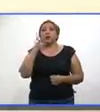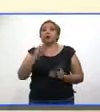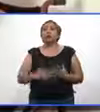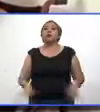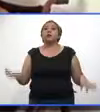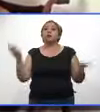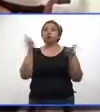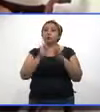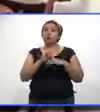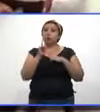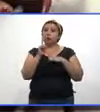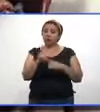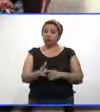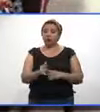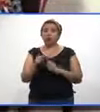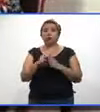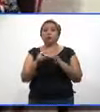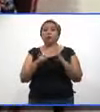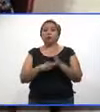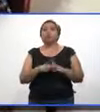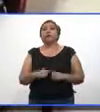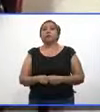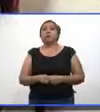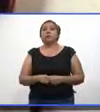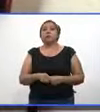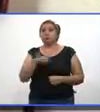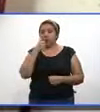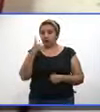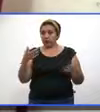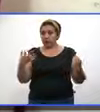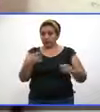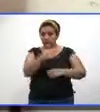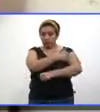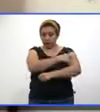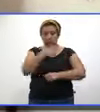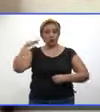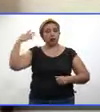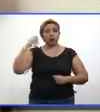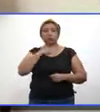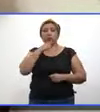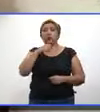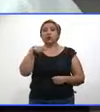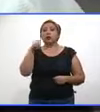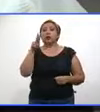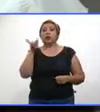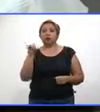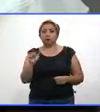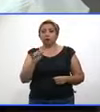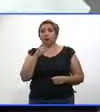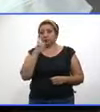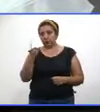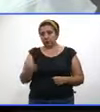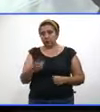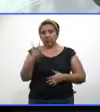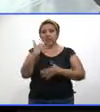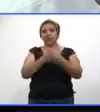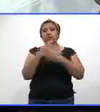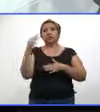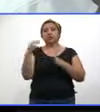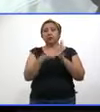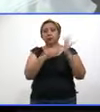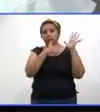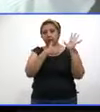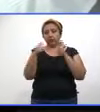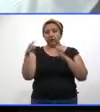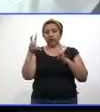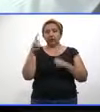la importancia de continuar con las medidas sanitarias. La dosis que se aplican a adultos mayores en Cagua corresponden al embarque de